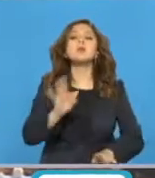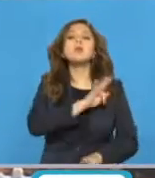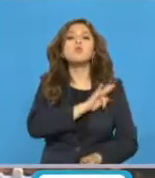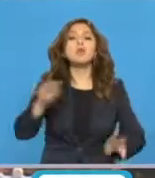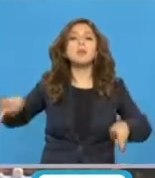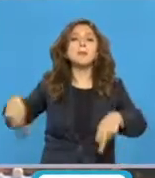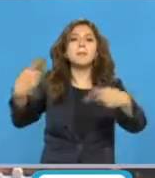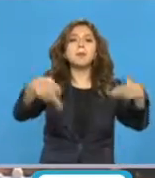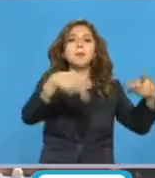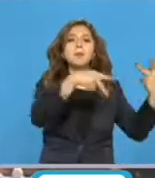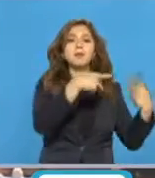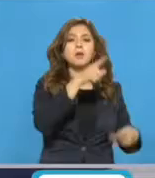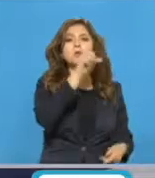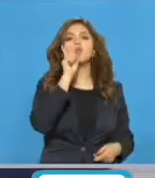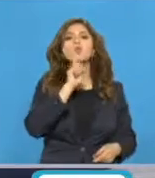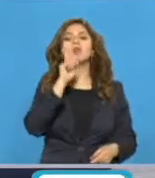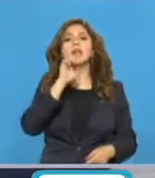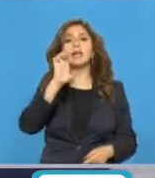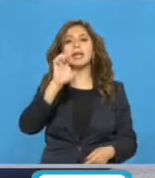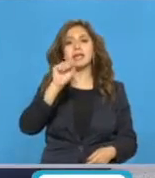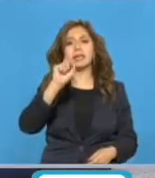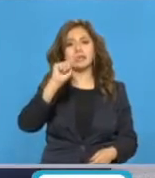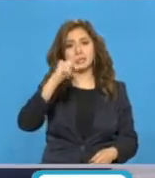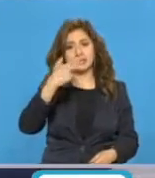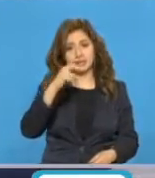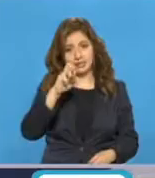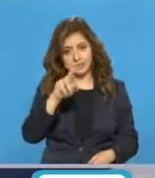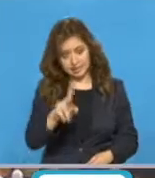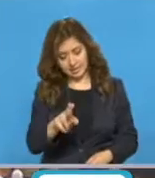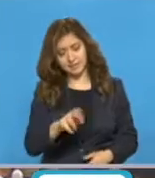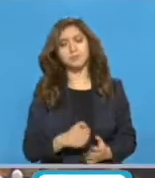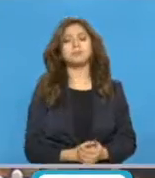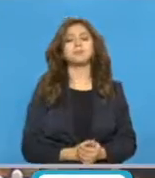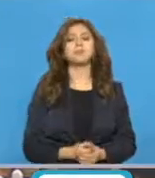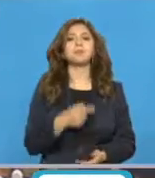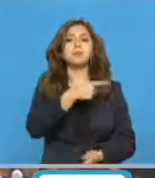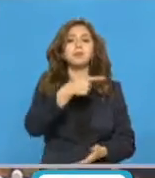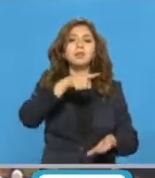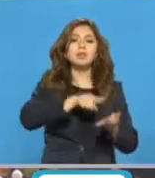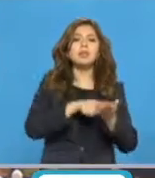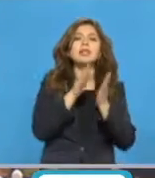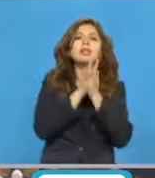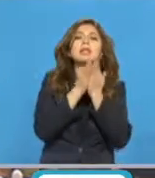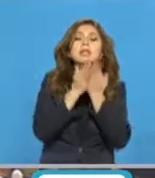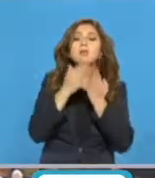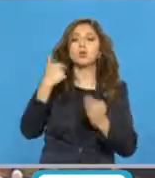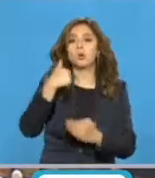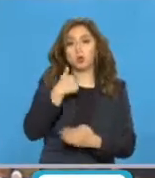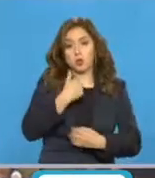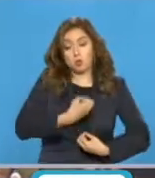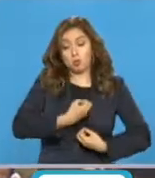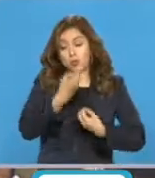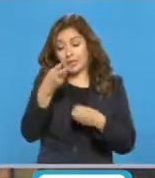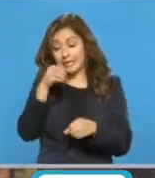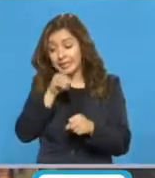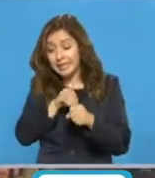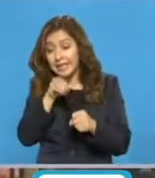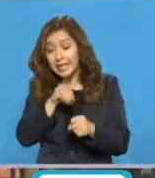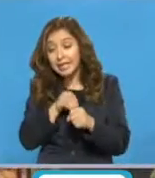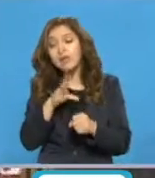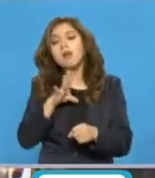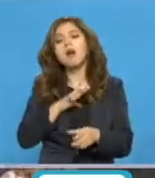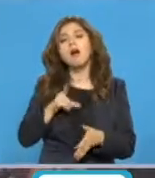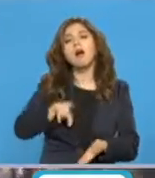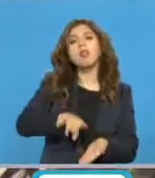la literatura de Esther Seligson. En este libro, déjenme que les cuente, este va a ser un secretito, viene uno de